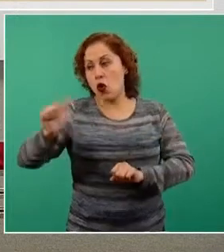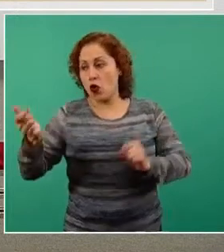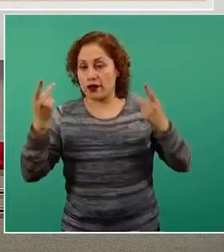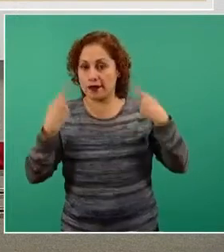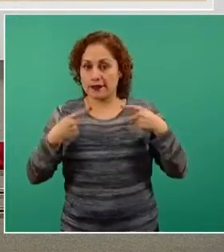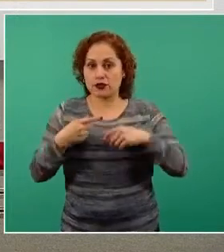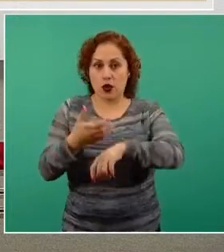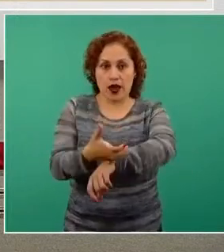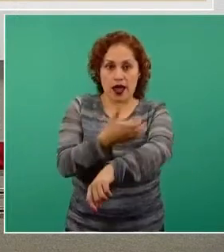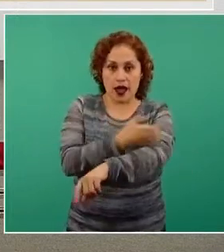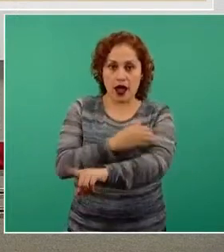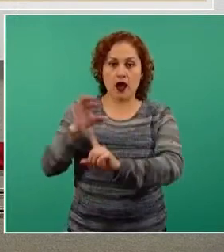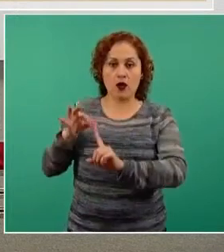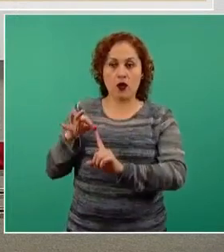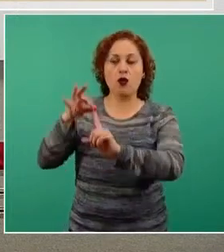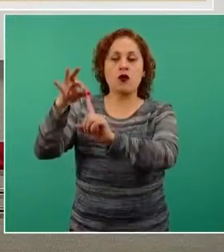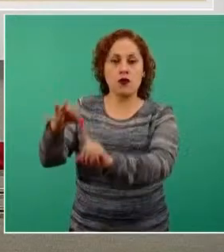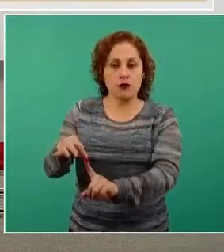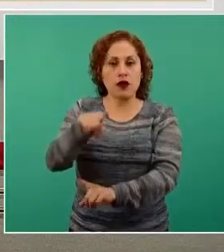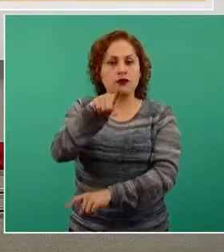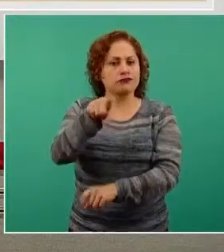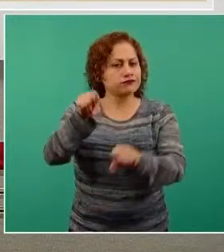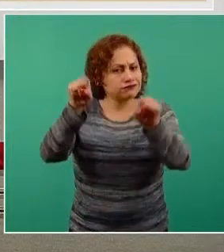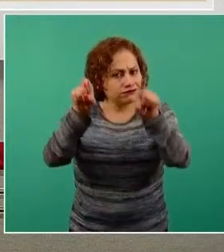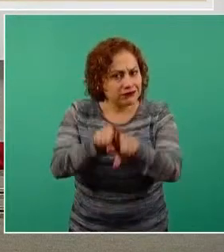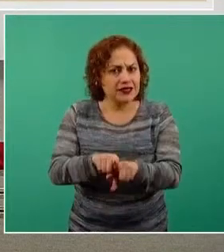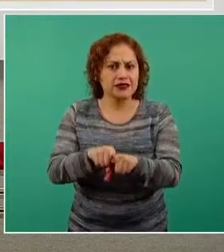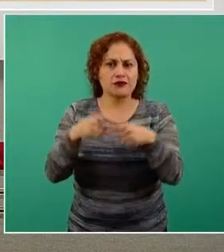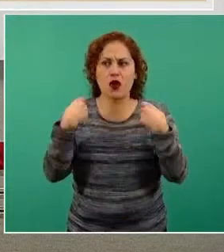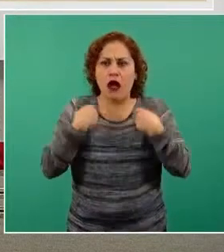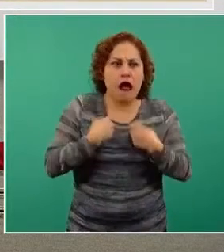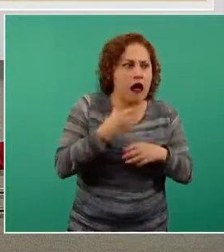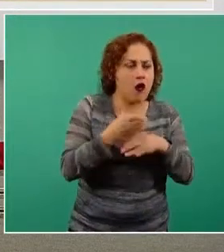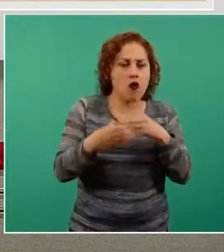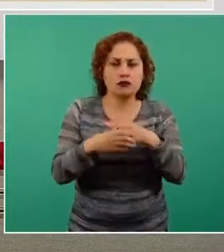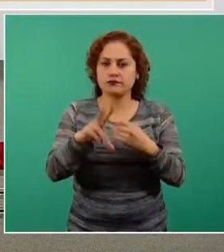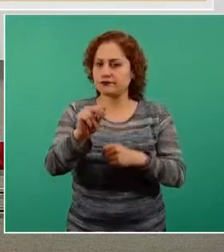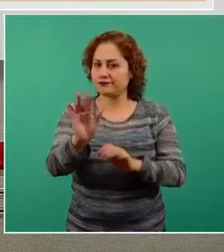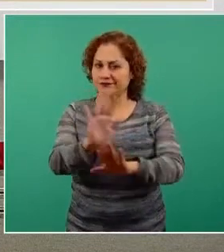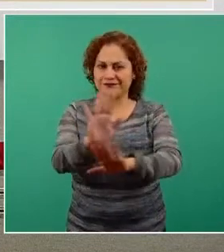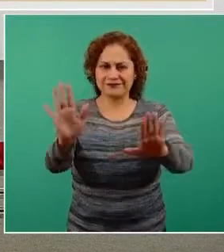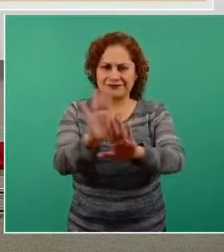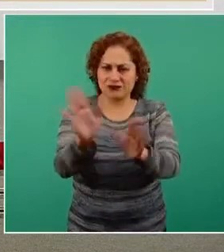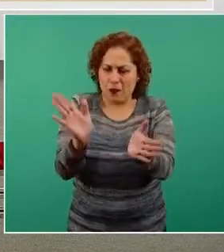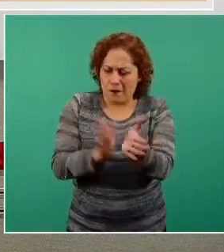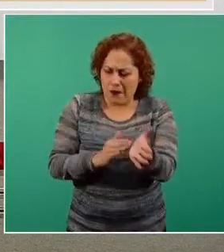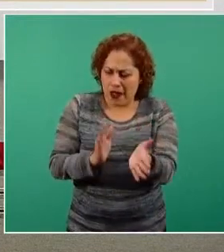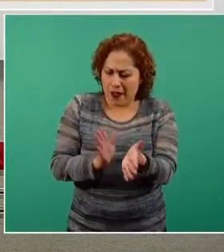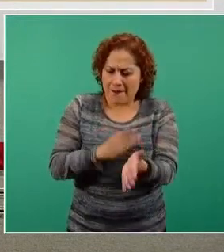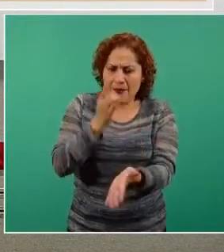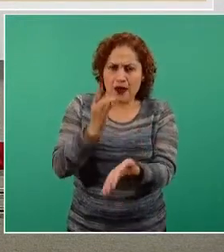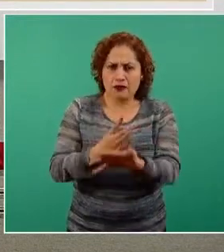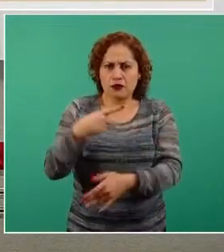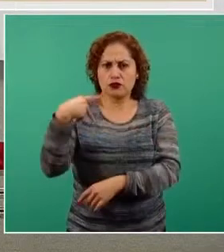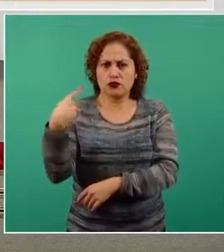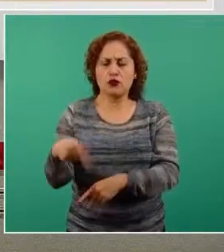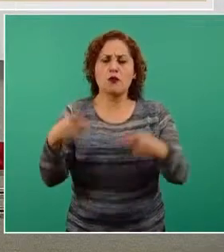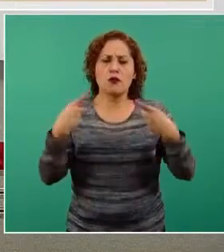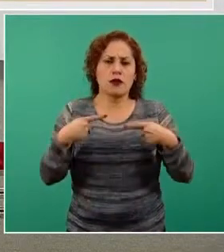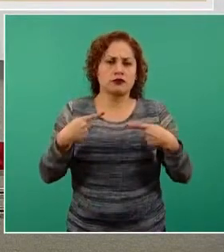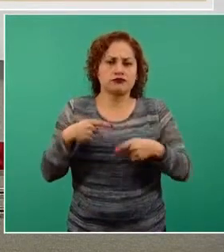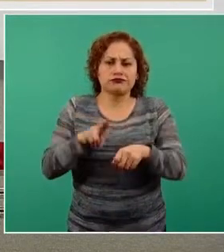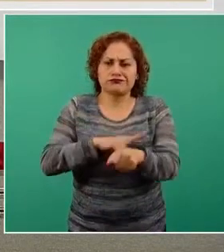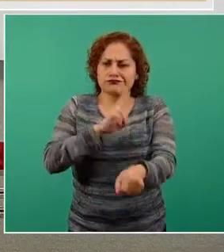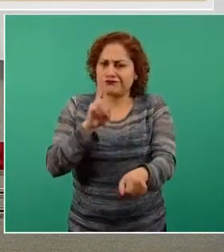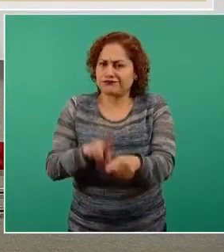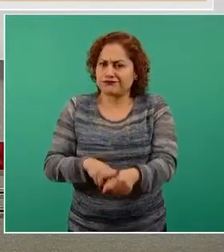a nuestros adultos mayores. Lleven solo lo indispensable a su cita, no lleven mochilas, no lleven libretas, asistan con un acompañante y